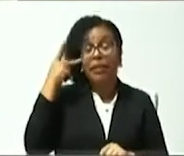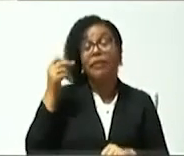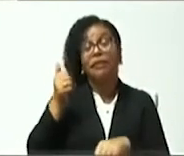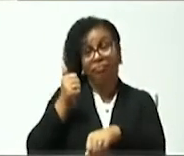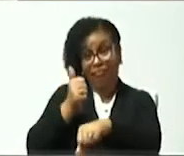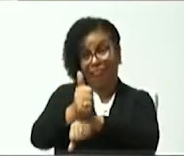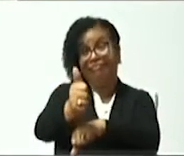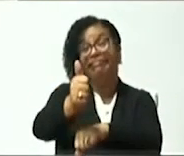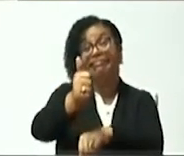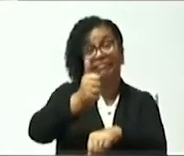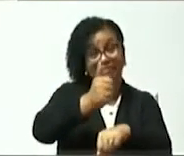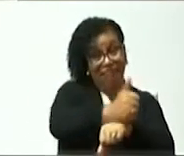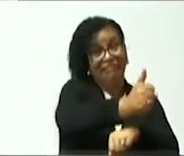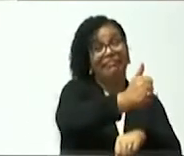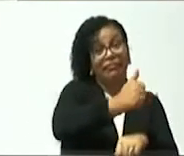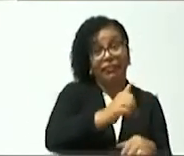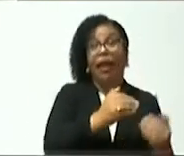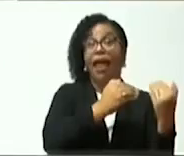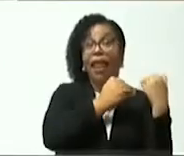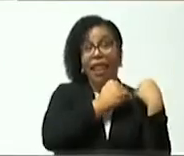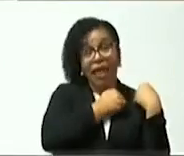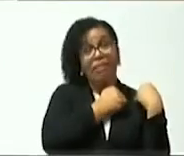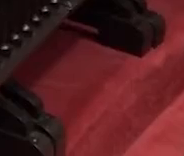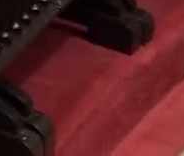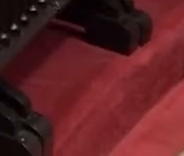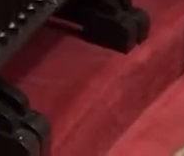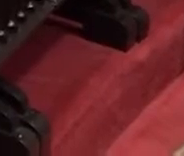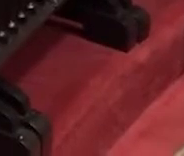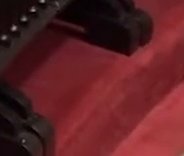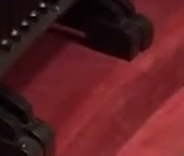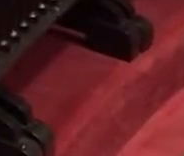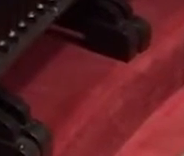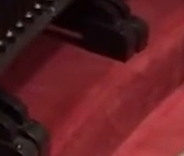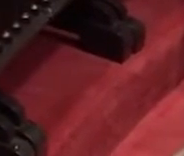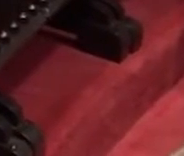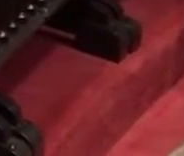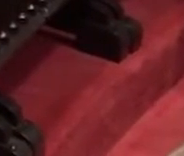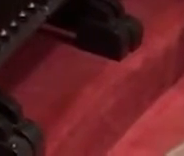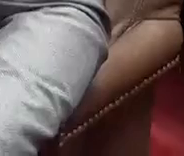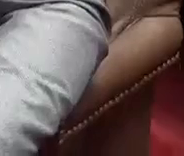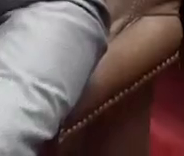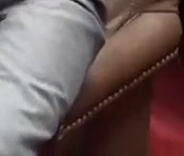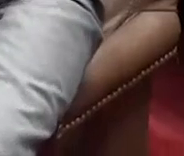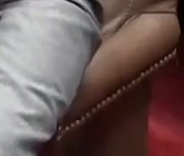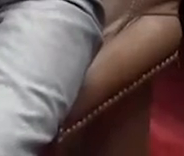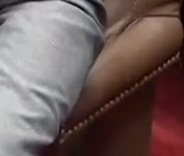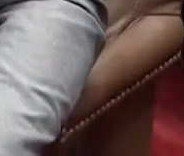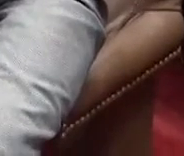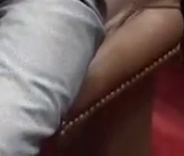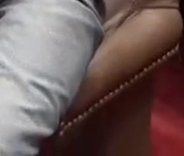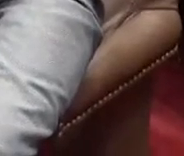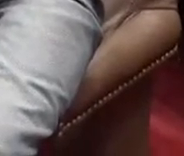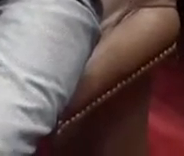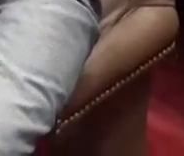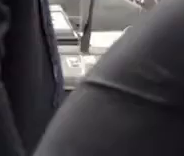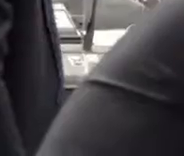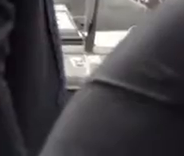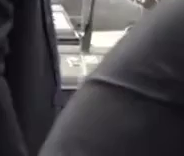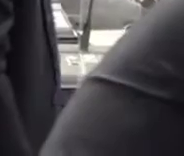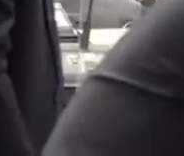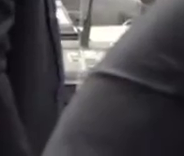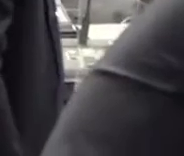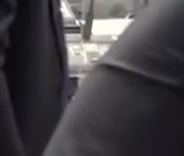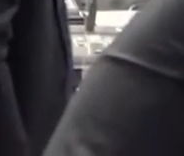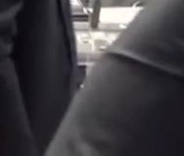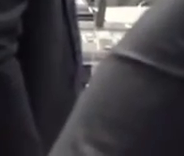responsables del endeudamiento de que tengamos el déficit presupuestario este miércoles la cámara de diputados aprobó en segunda lectura el proyecto de